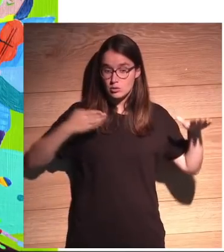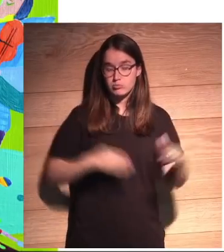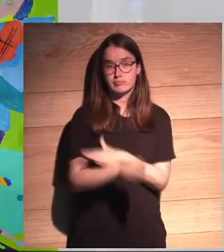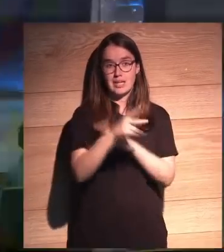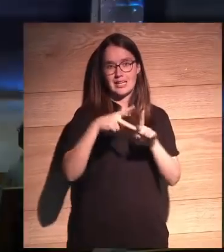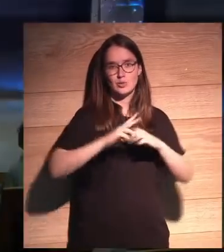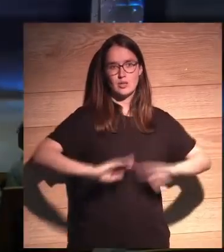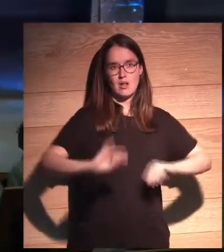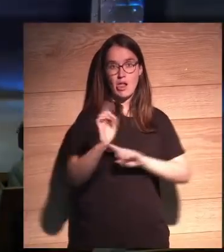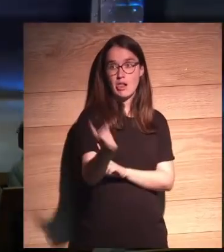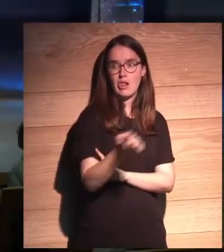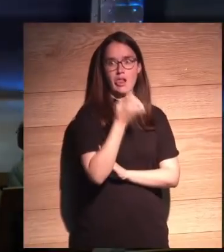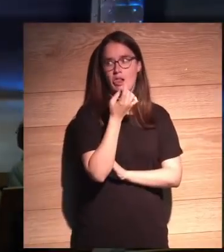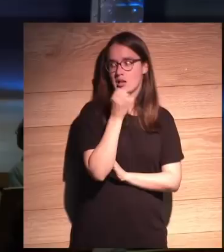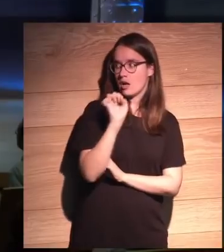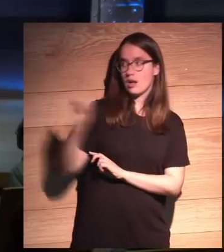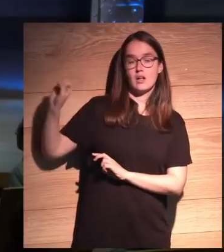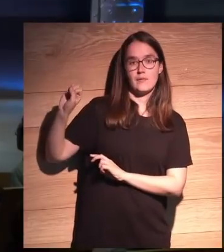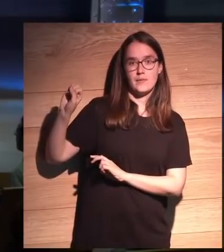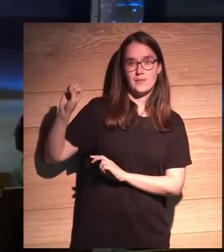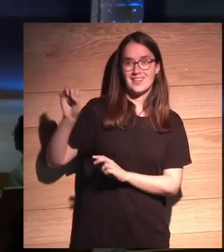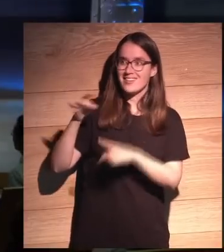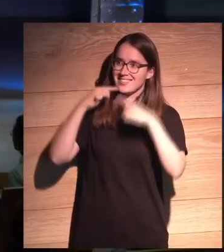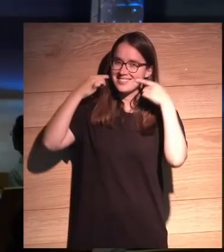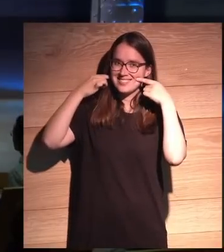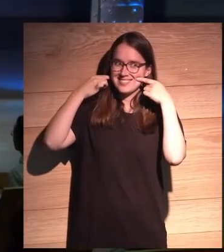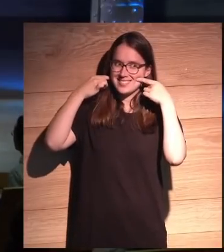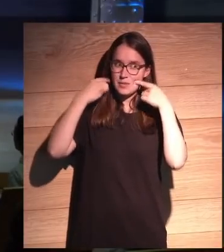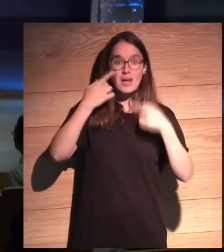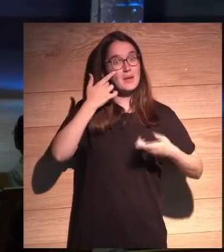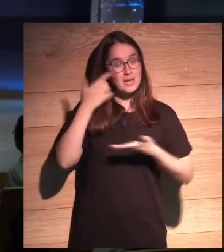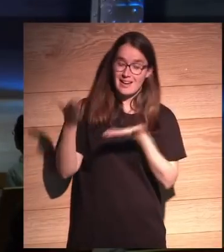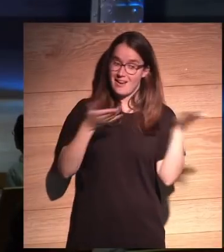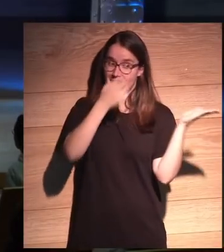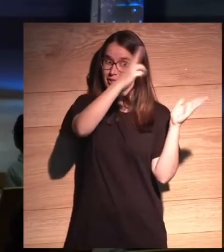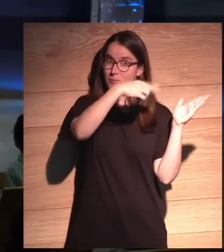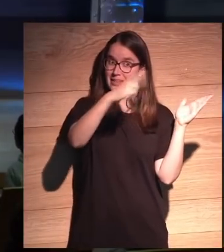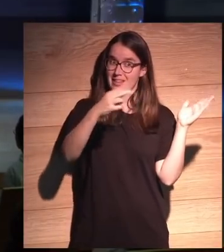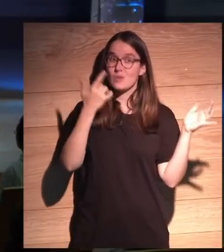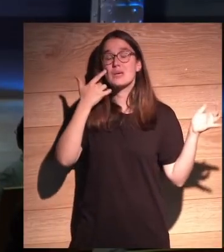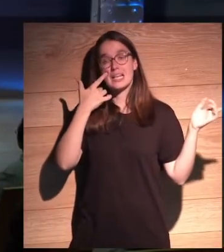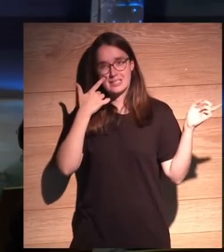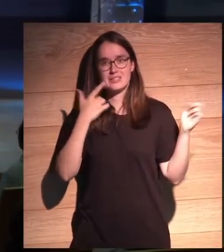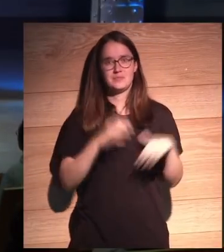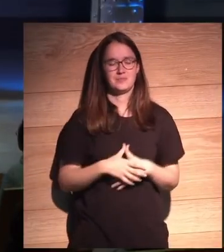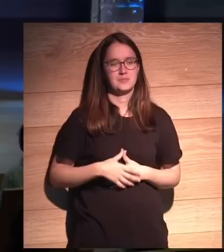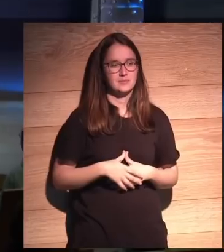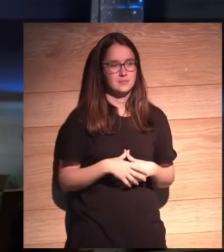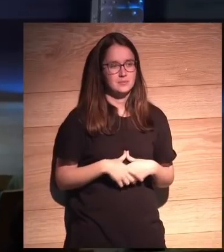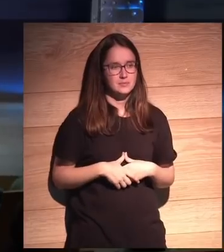en su taller, ¿no? Y ella se vuelve y le sonríe, ¿no? Y dice: ay, mira, aquí estoy pintando, ¿qué te parece lo que estoy haciendo,